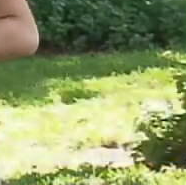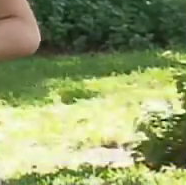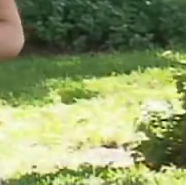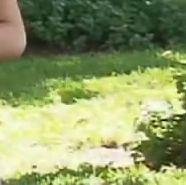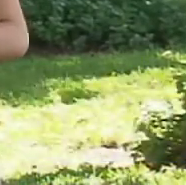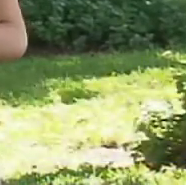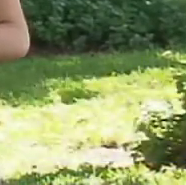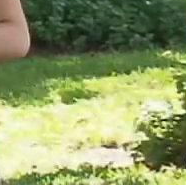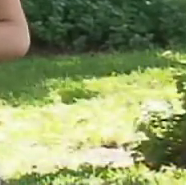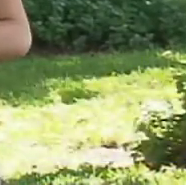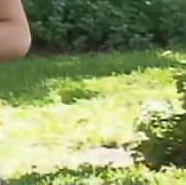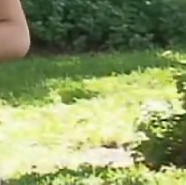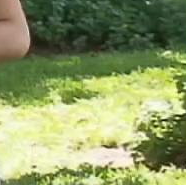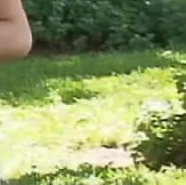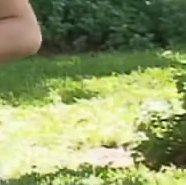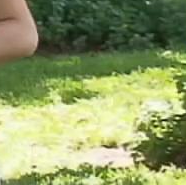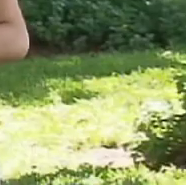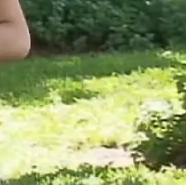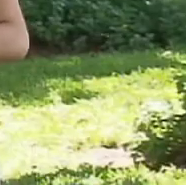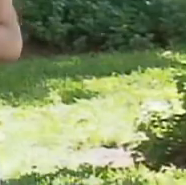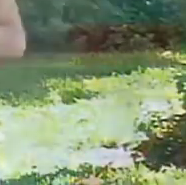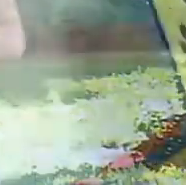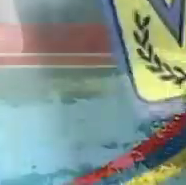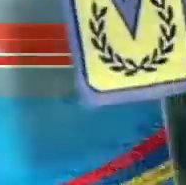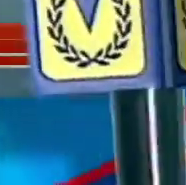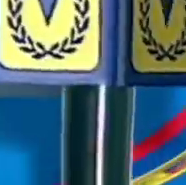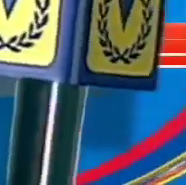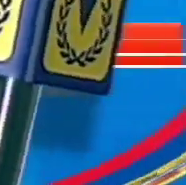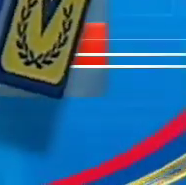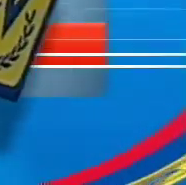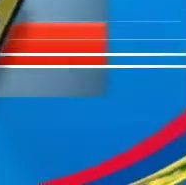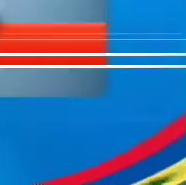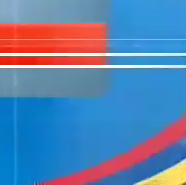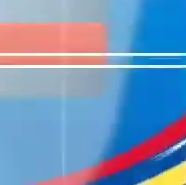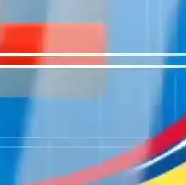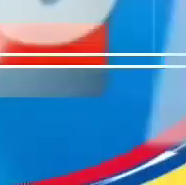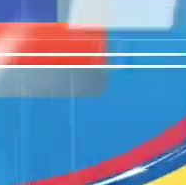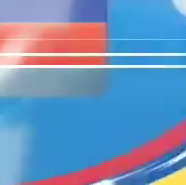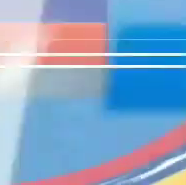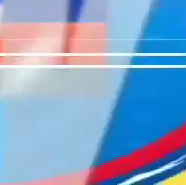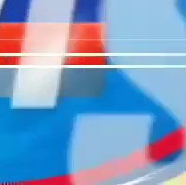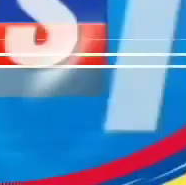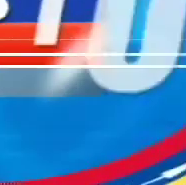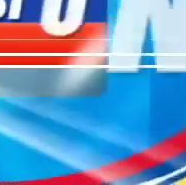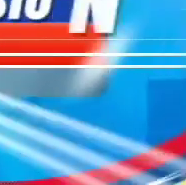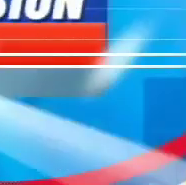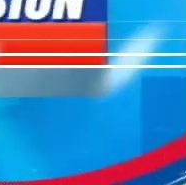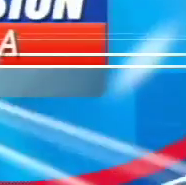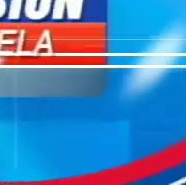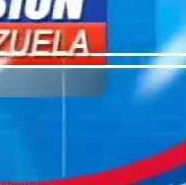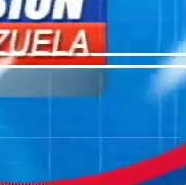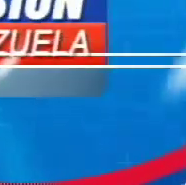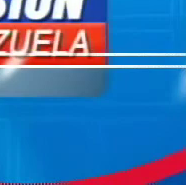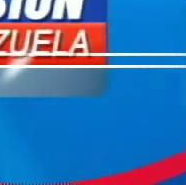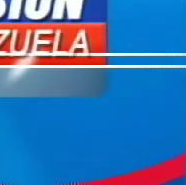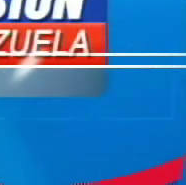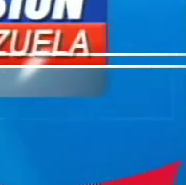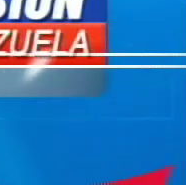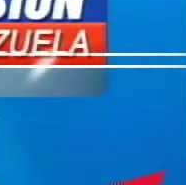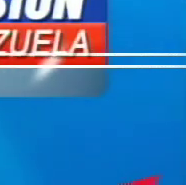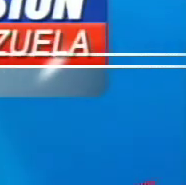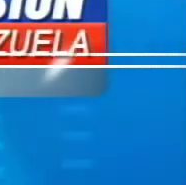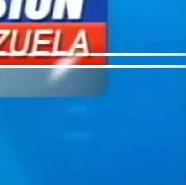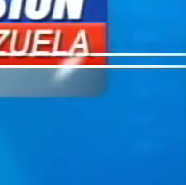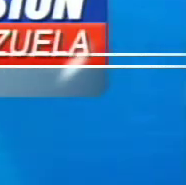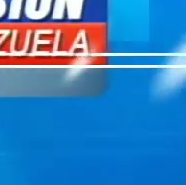tú. Necesita del buen venezolano. Un aporte más de Noticiero Venevisión por Venezuela.